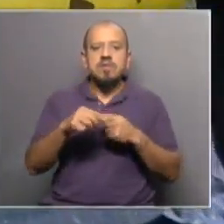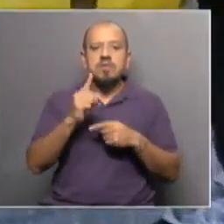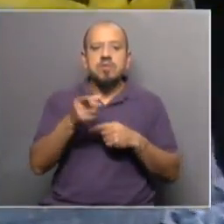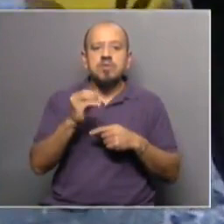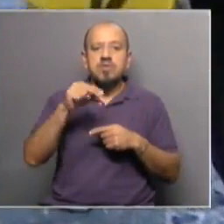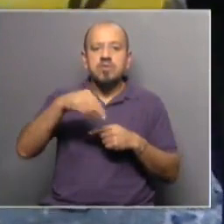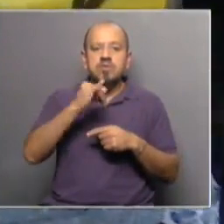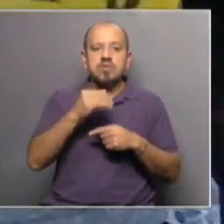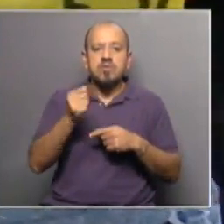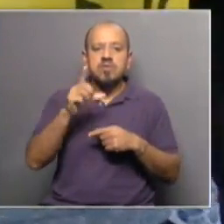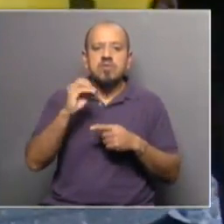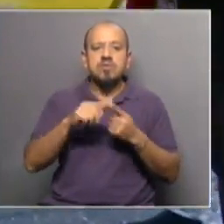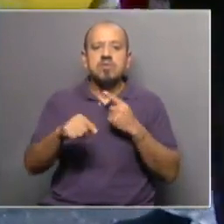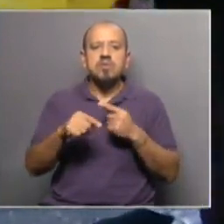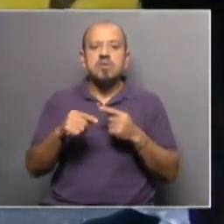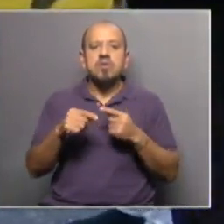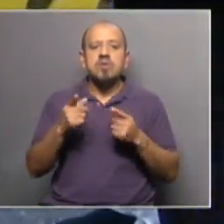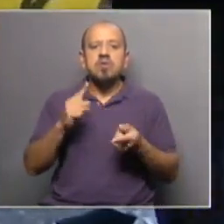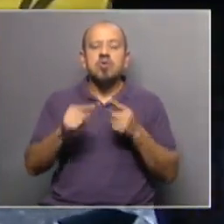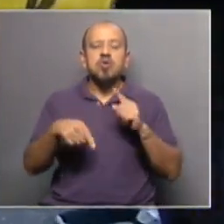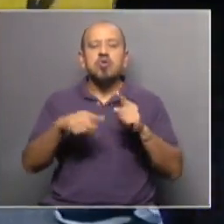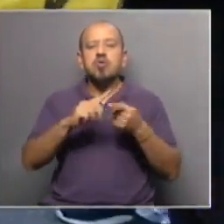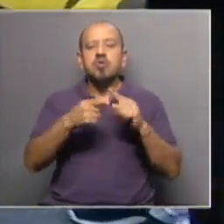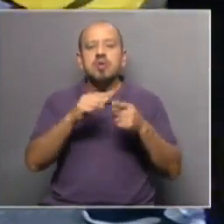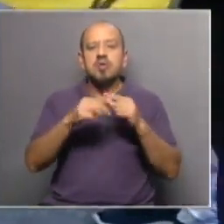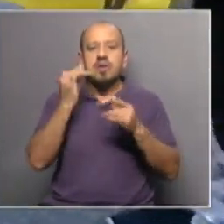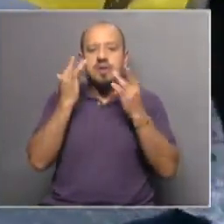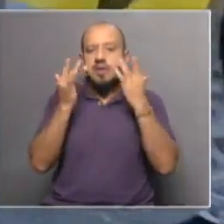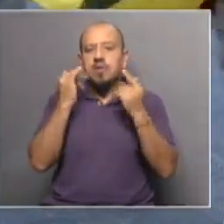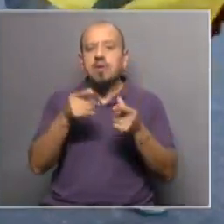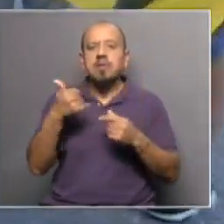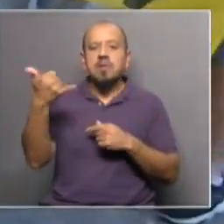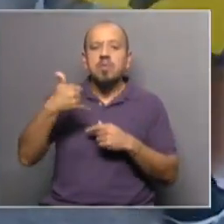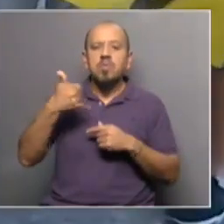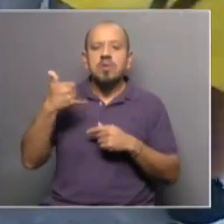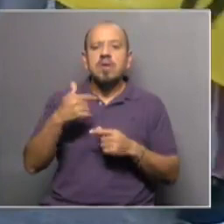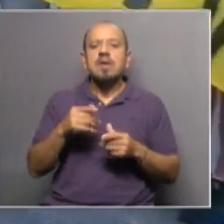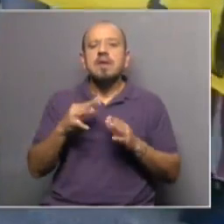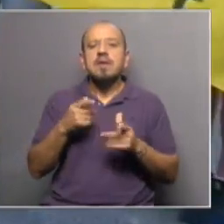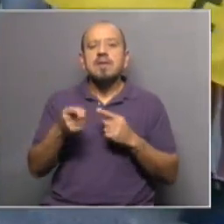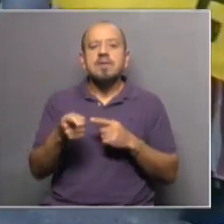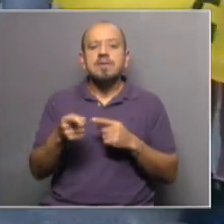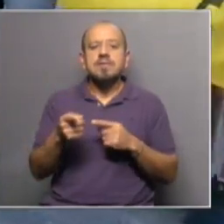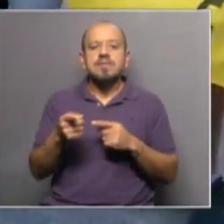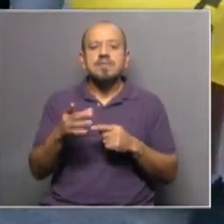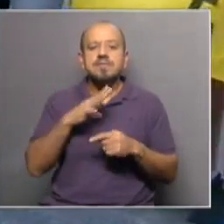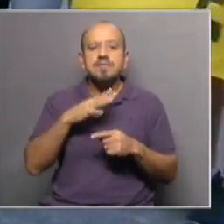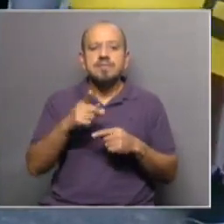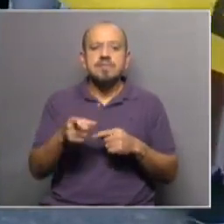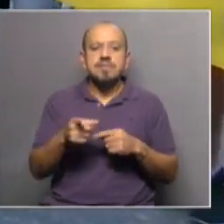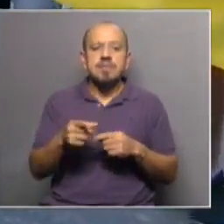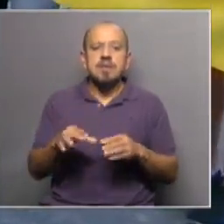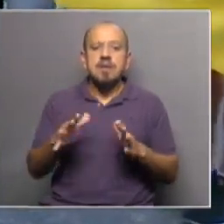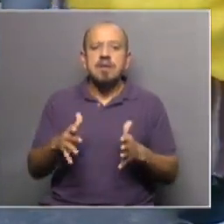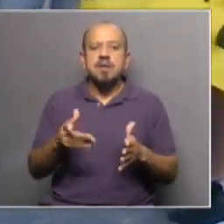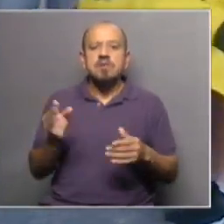de los coordinadores artísticos del evento, para que precisamente nos cuente en detalle de qué se trata lo que está pasando acá y de qué se